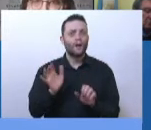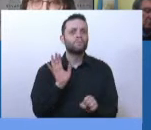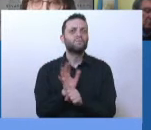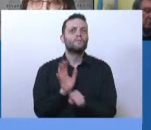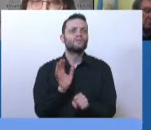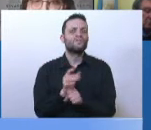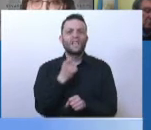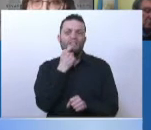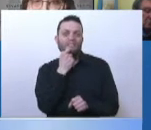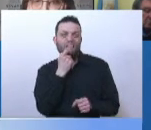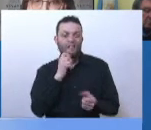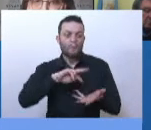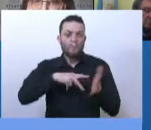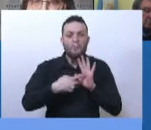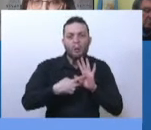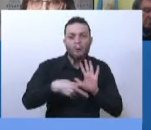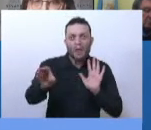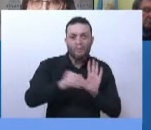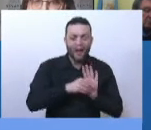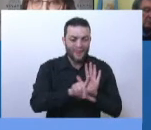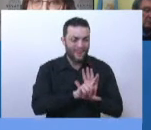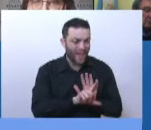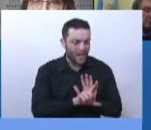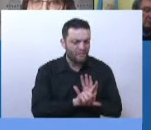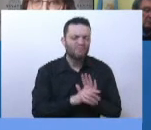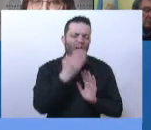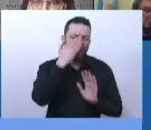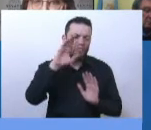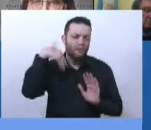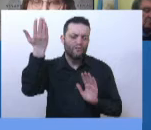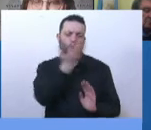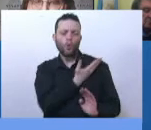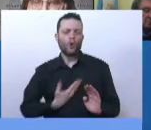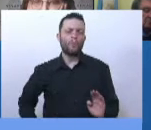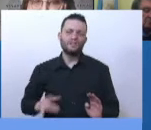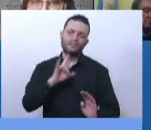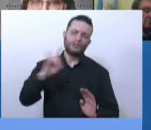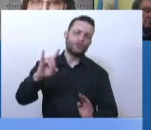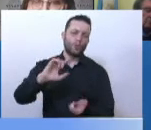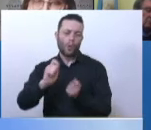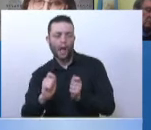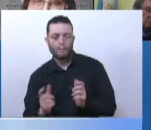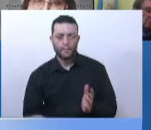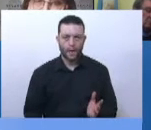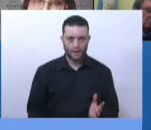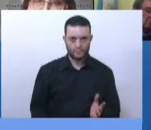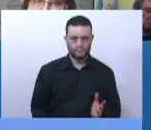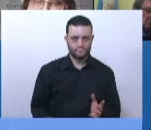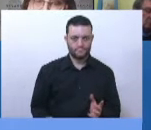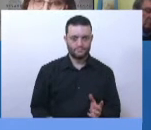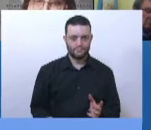al momento de su tratamiento se pueden arreglar con la reglamentación. Presidente, y usted bien